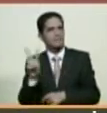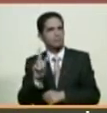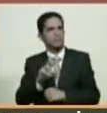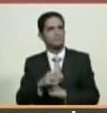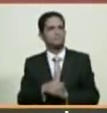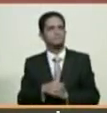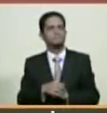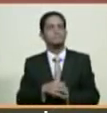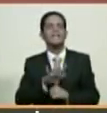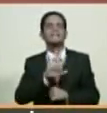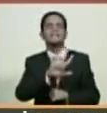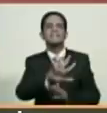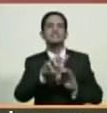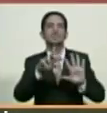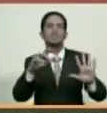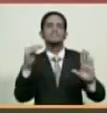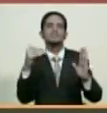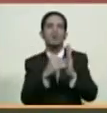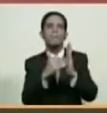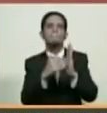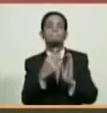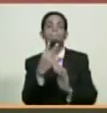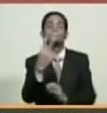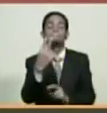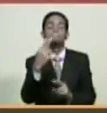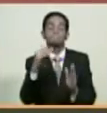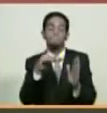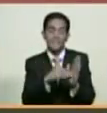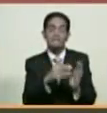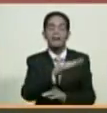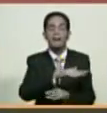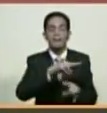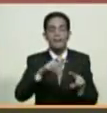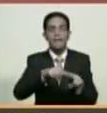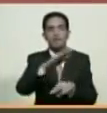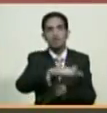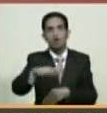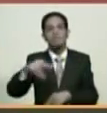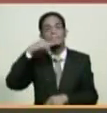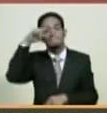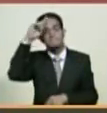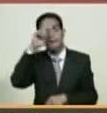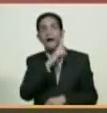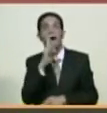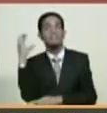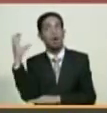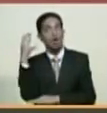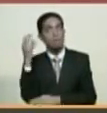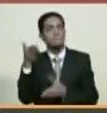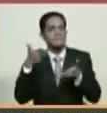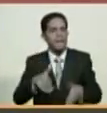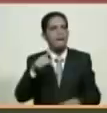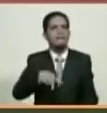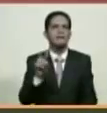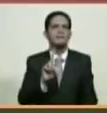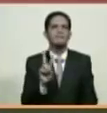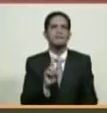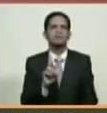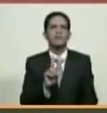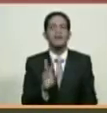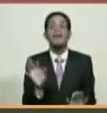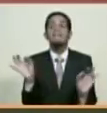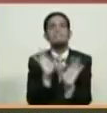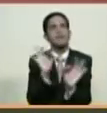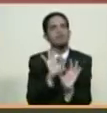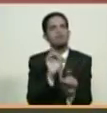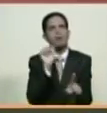Son 582.000 niños de padres colombianos que han nacido en esta república. Ninguno ha sido tratado con